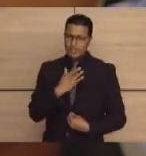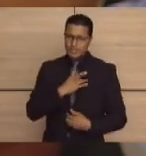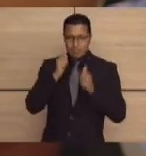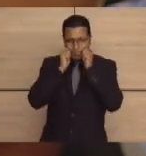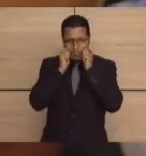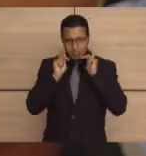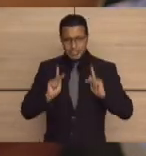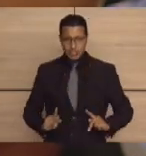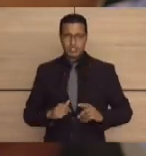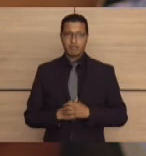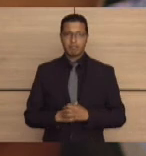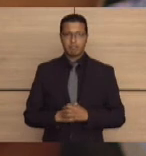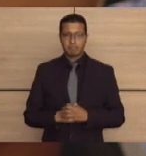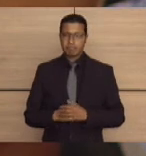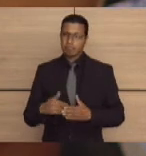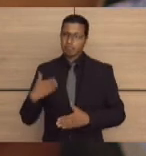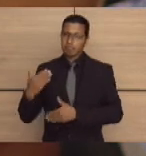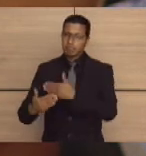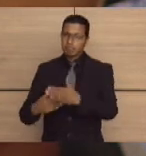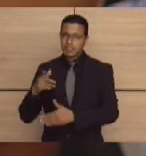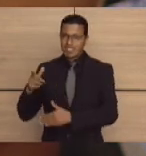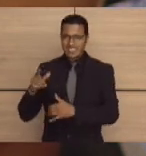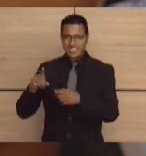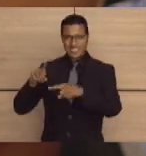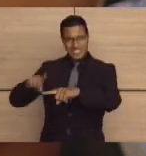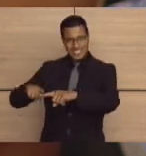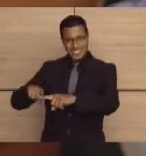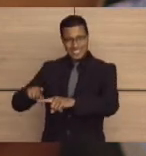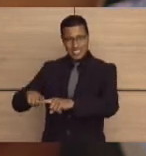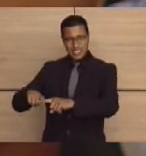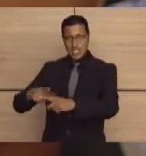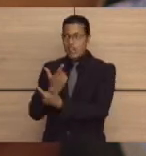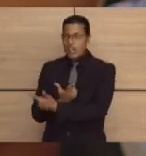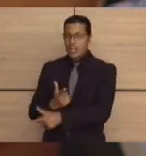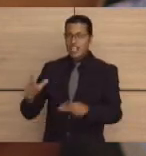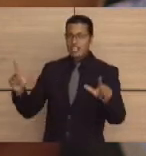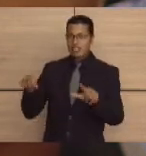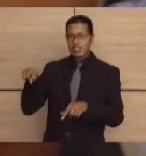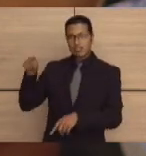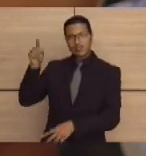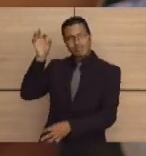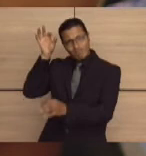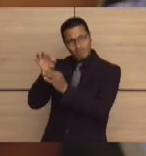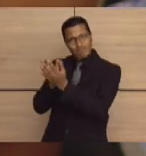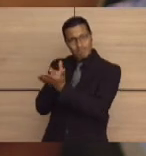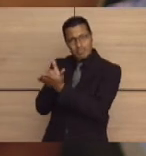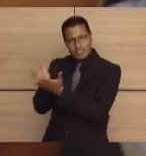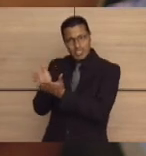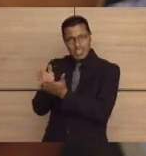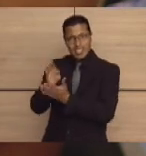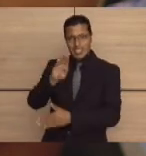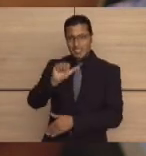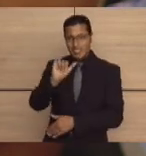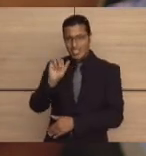en Missolonghi luchando por la libertad de Grecia, por serle fiel a su ídolo, porque Byron tenía un